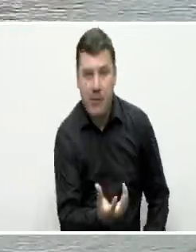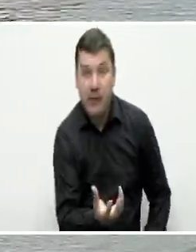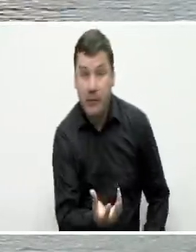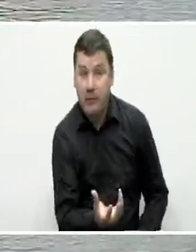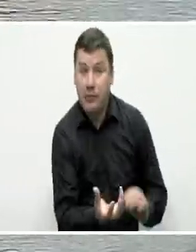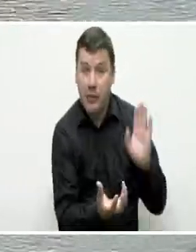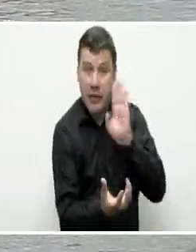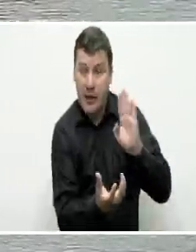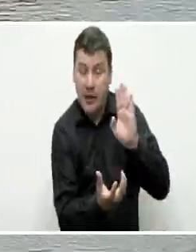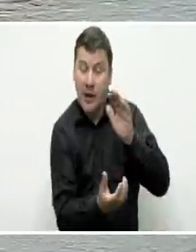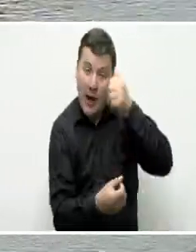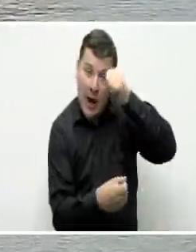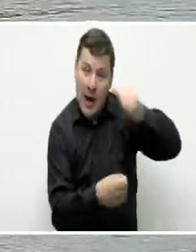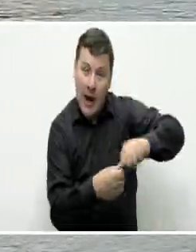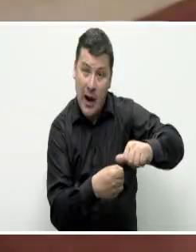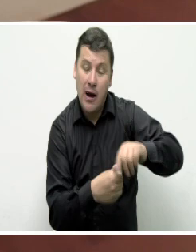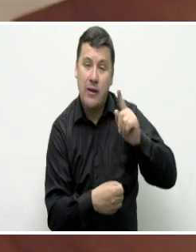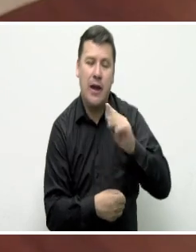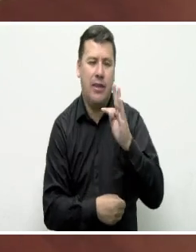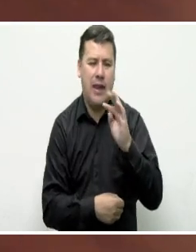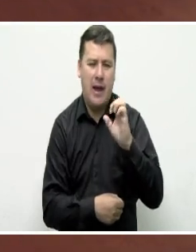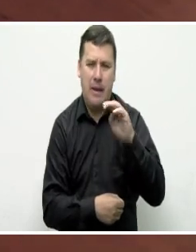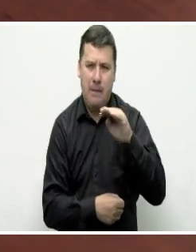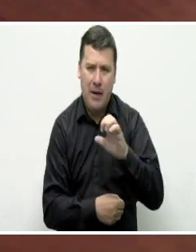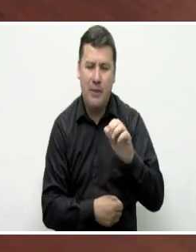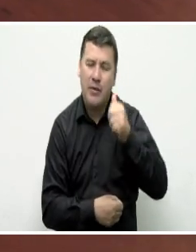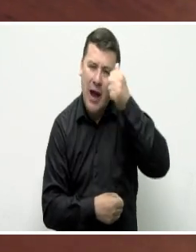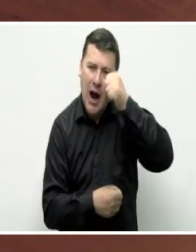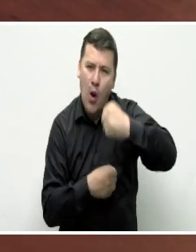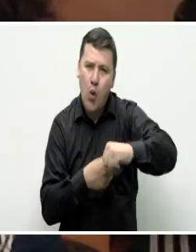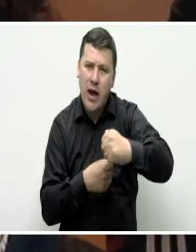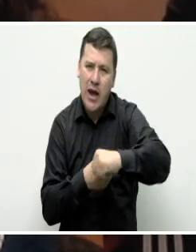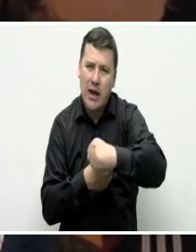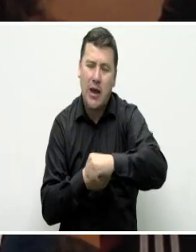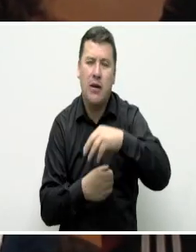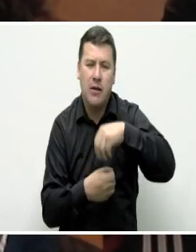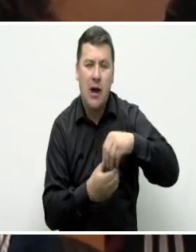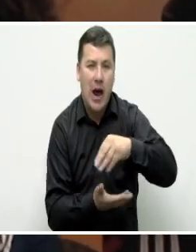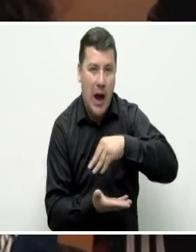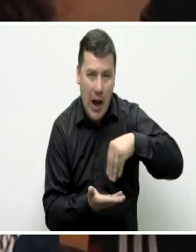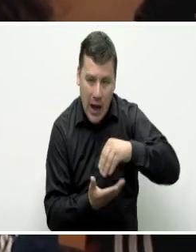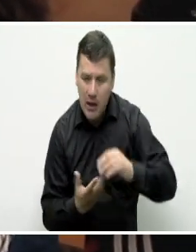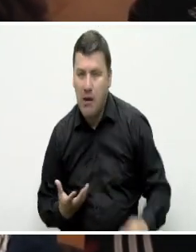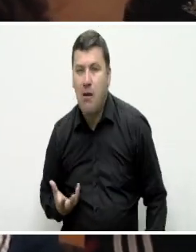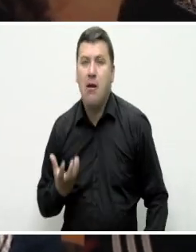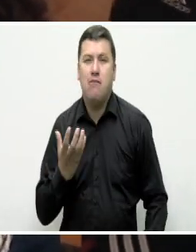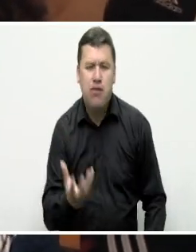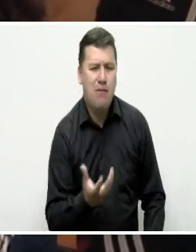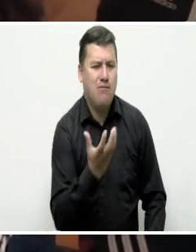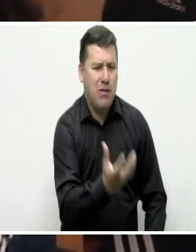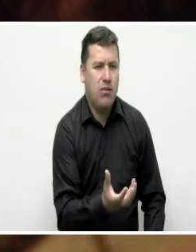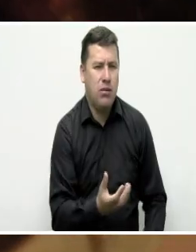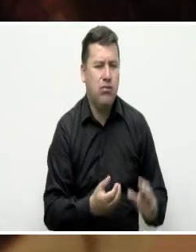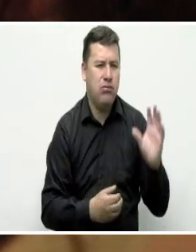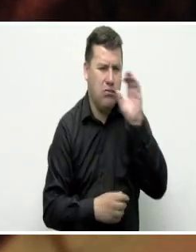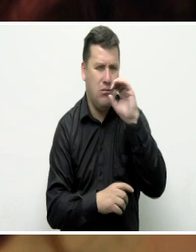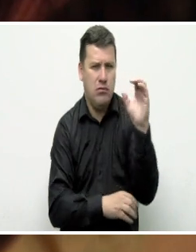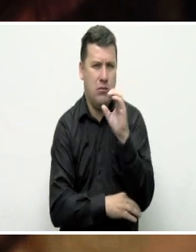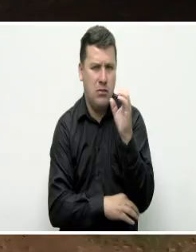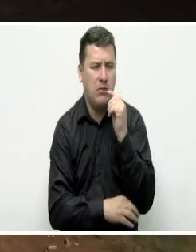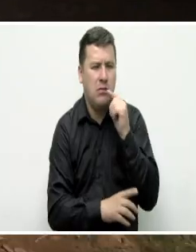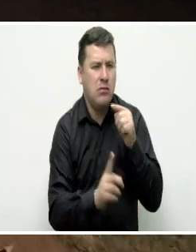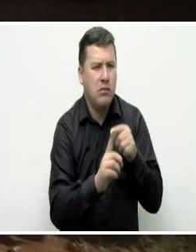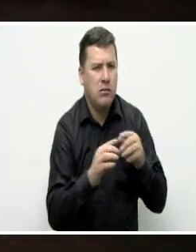departamento, al igual que en Tame, Fortul y Arauquita. En Atlántico las unidades han identificado a los colombianos en